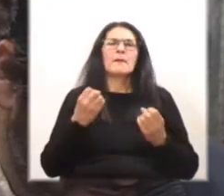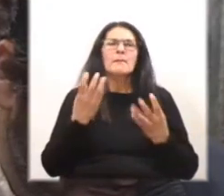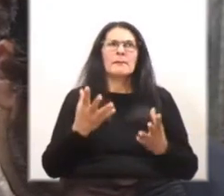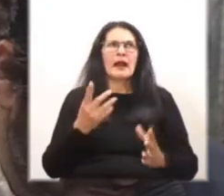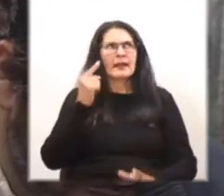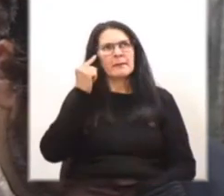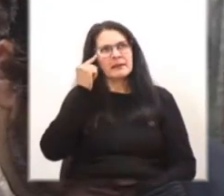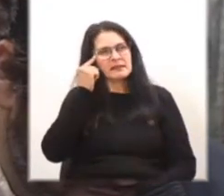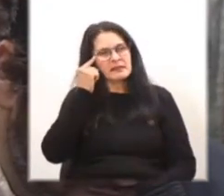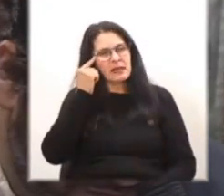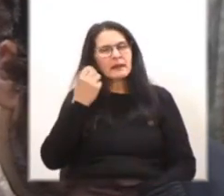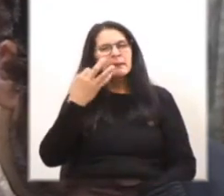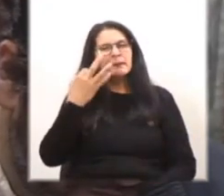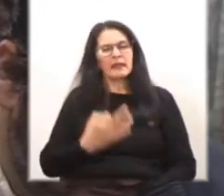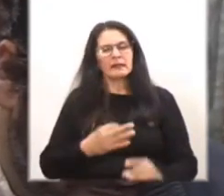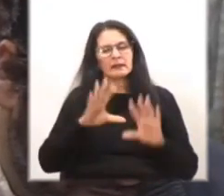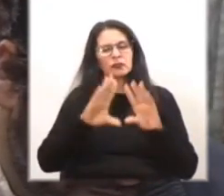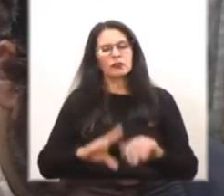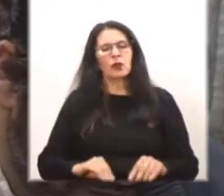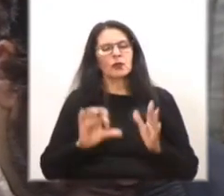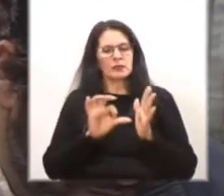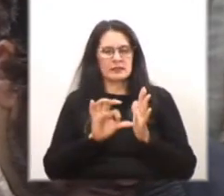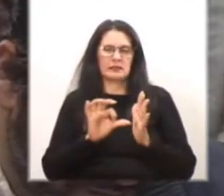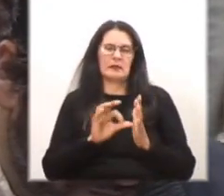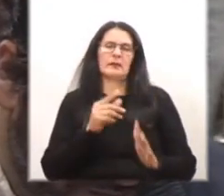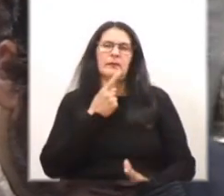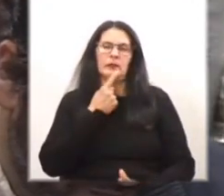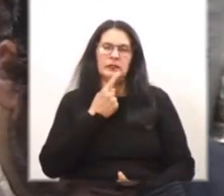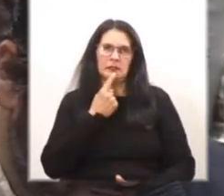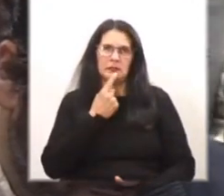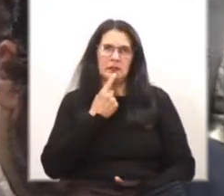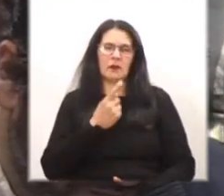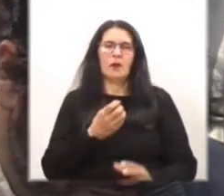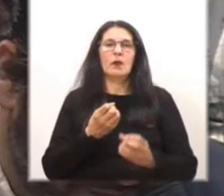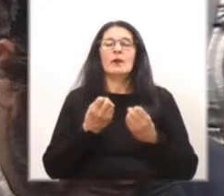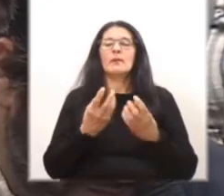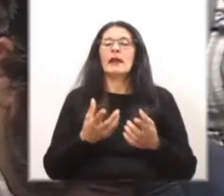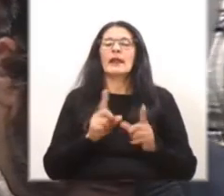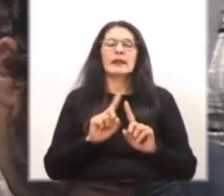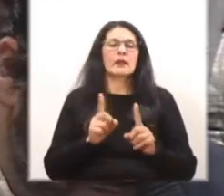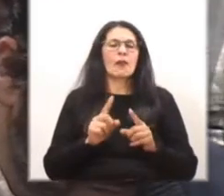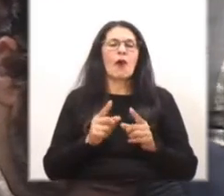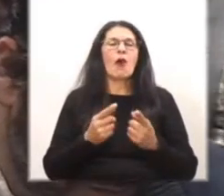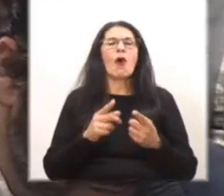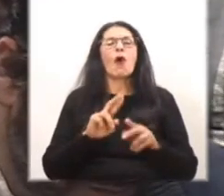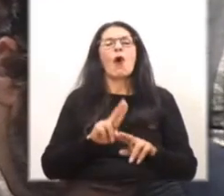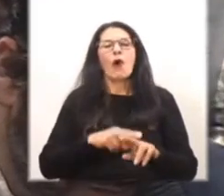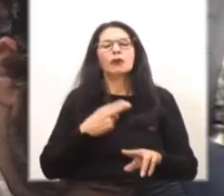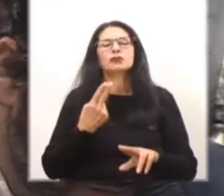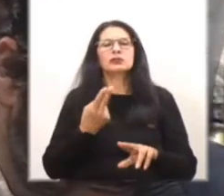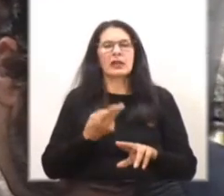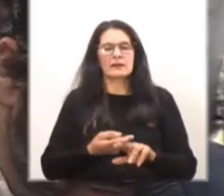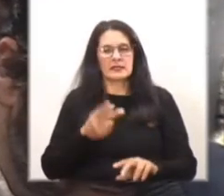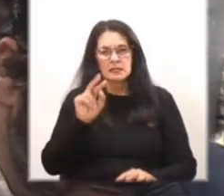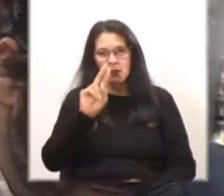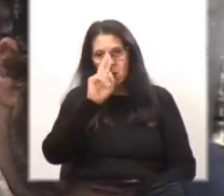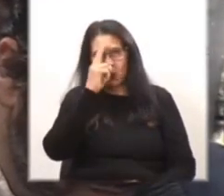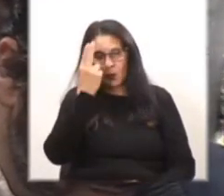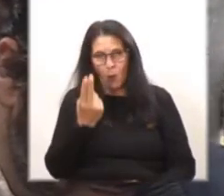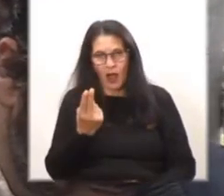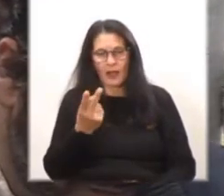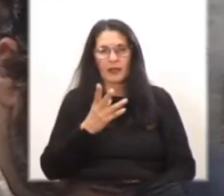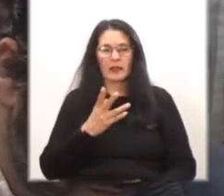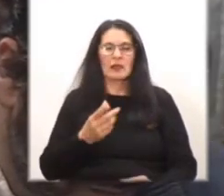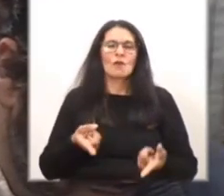de todo el sistema político para que no vuelva a pasar el Uruguay por los problemas que